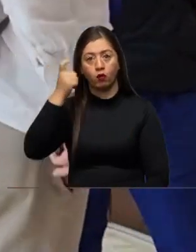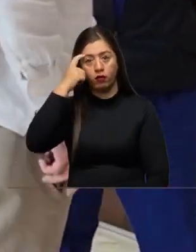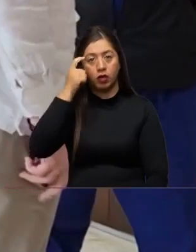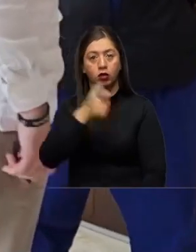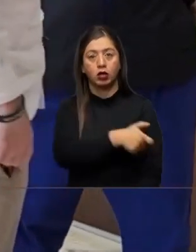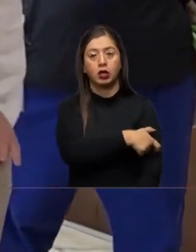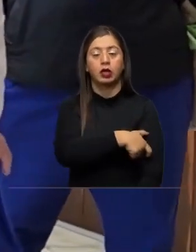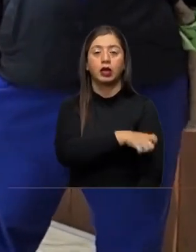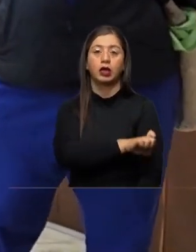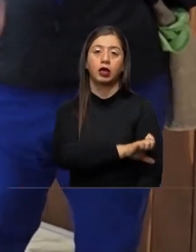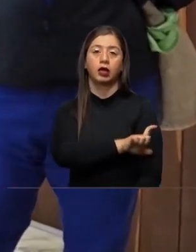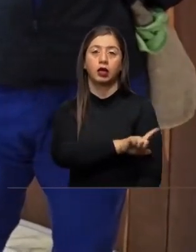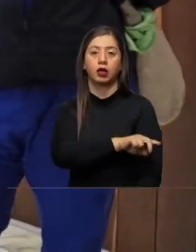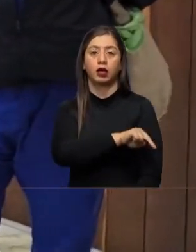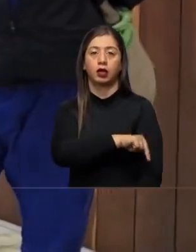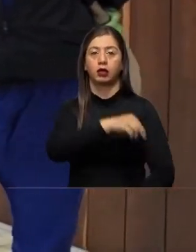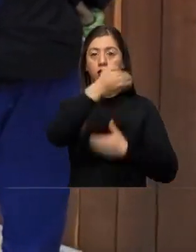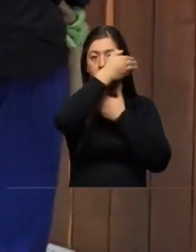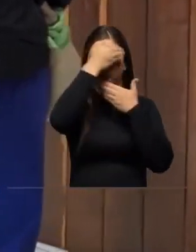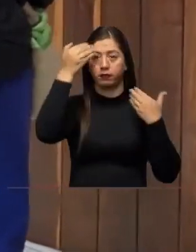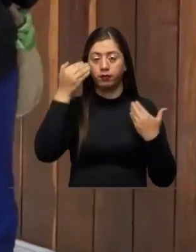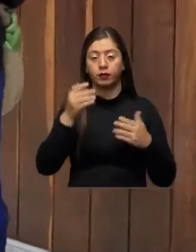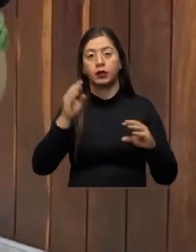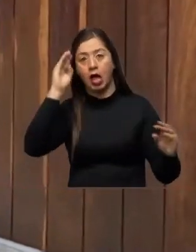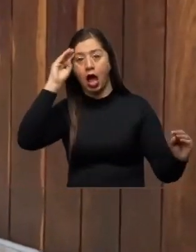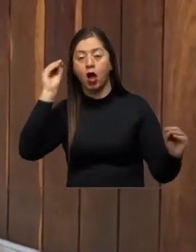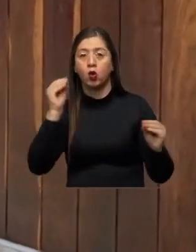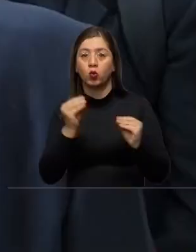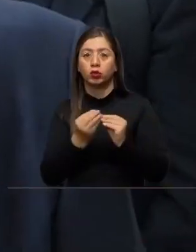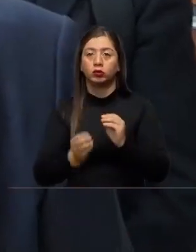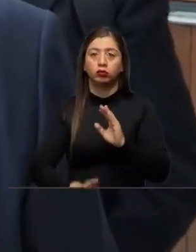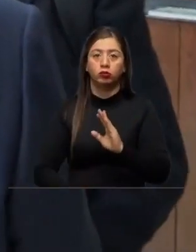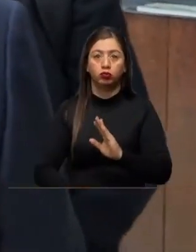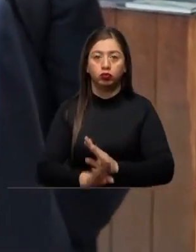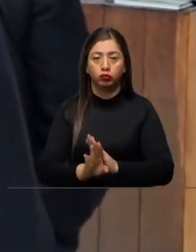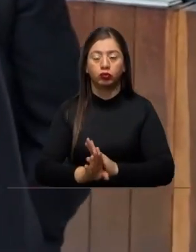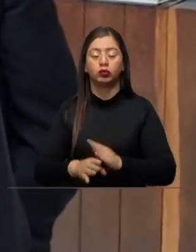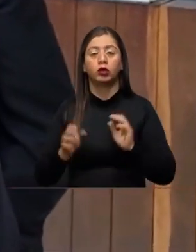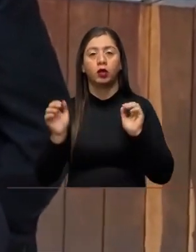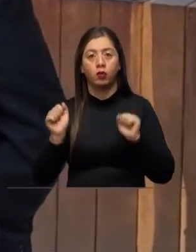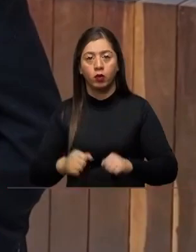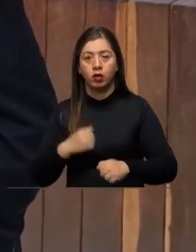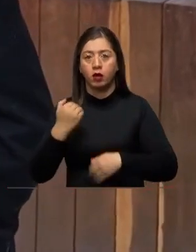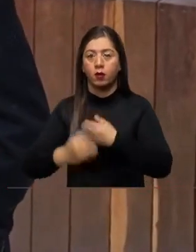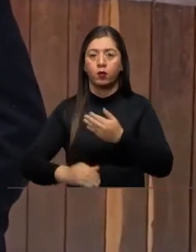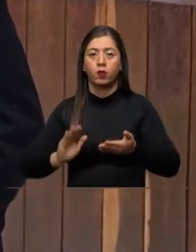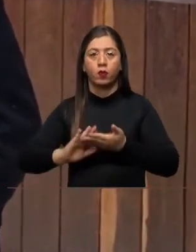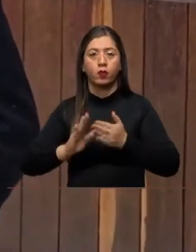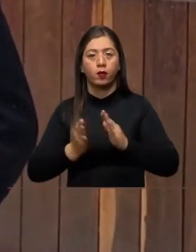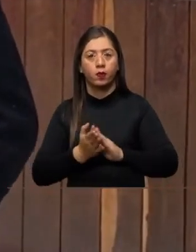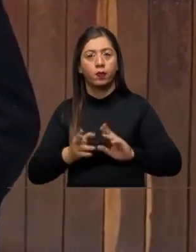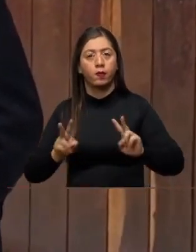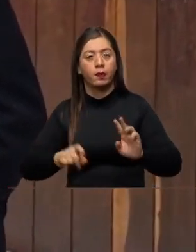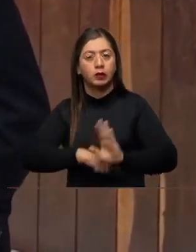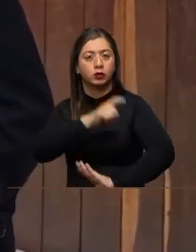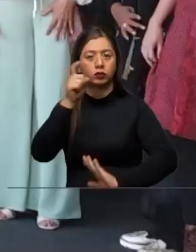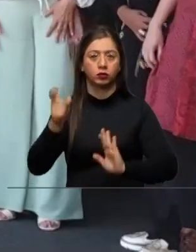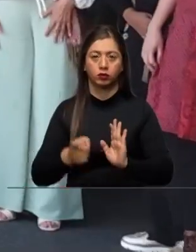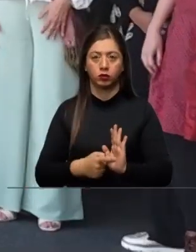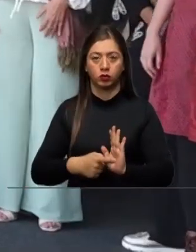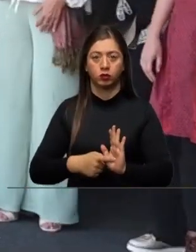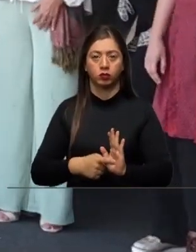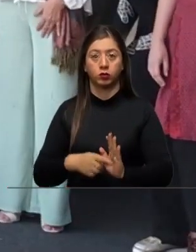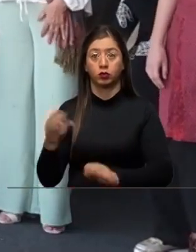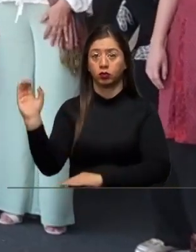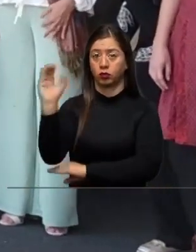ELN, sino que esos acuerdos sean un impulso para que también avance la paz total. El